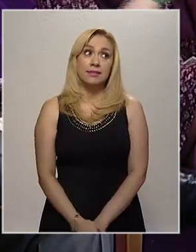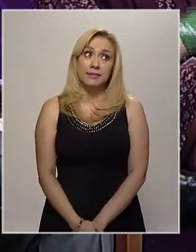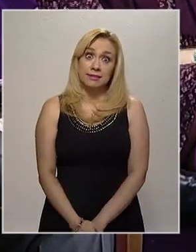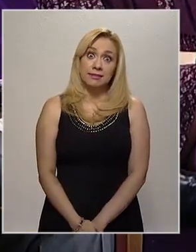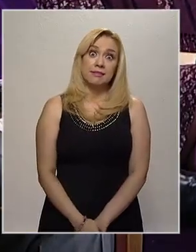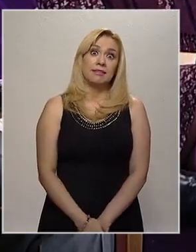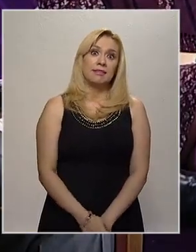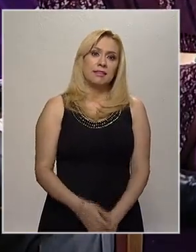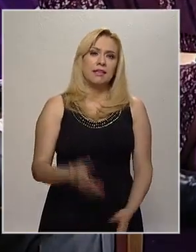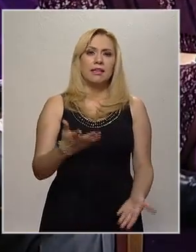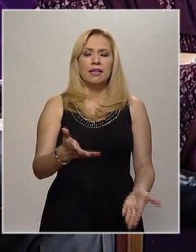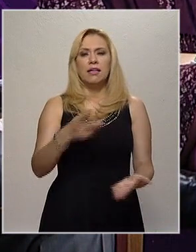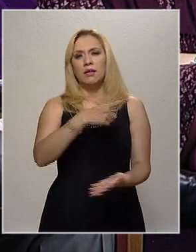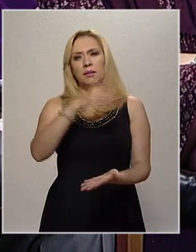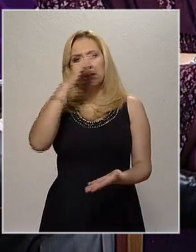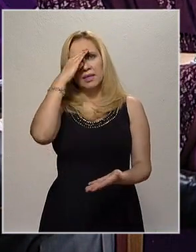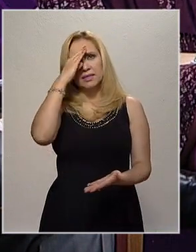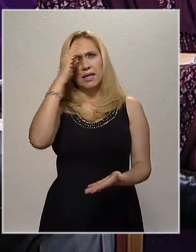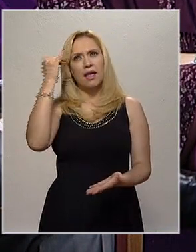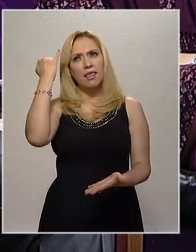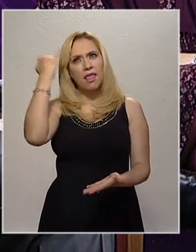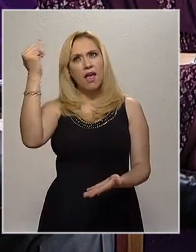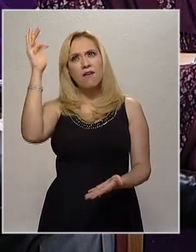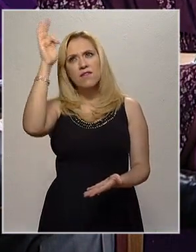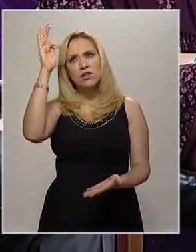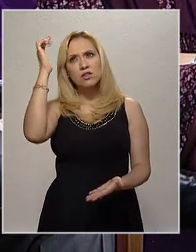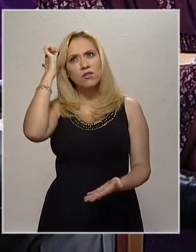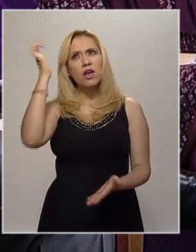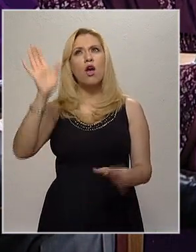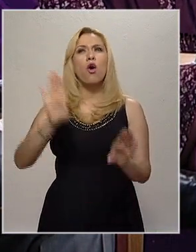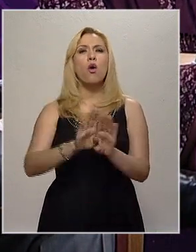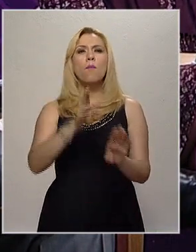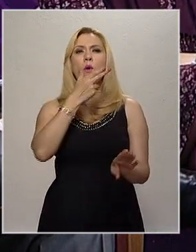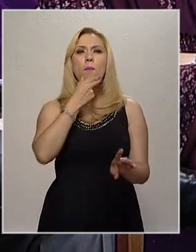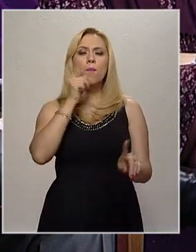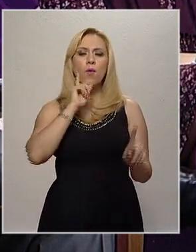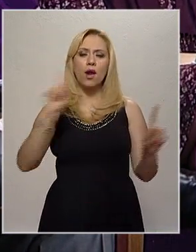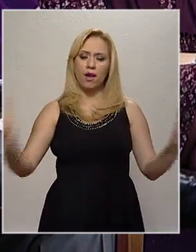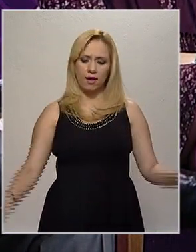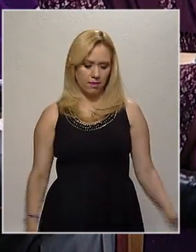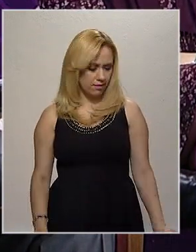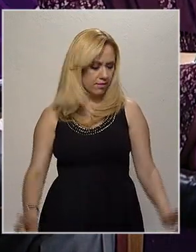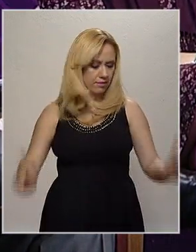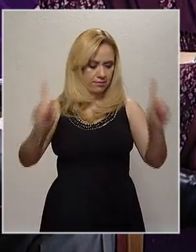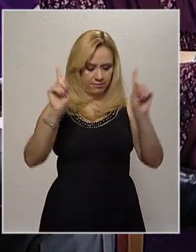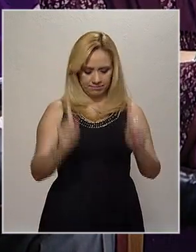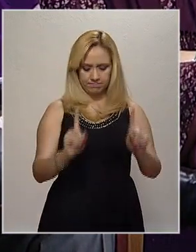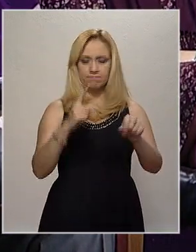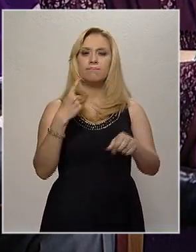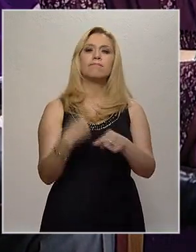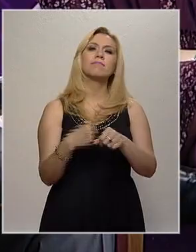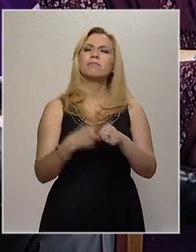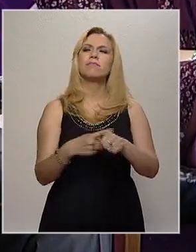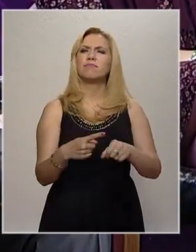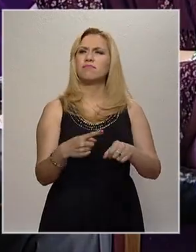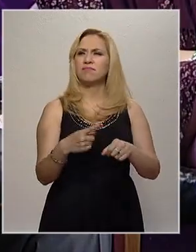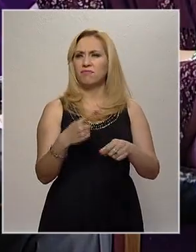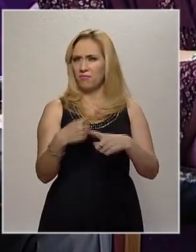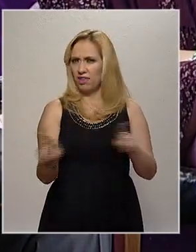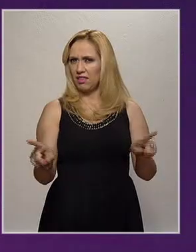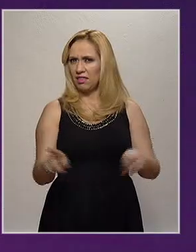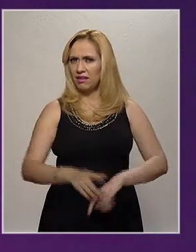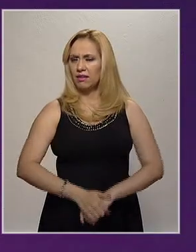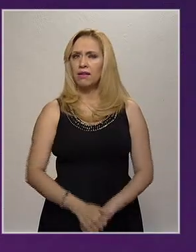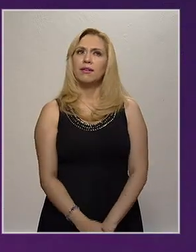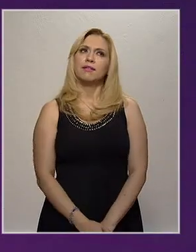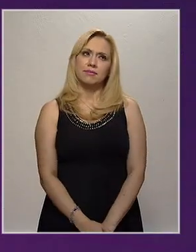es la diferencia, la forma en la que se trata a un hombre y una mujer como pacientes? ¿Cuál sería? Pues bueno, en